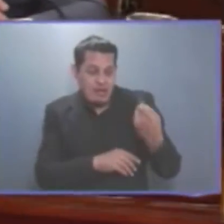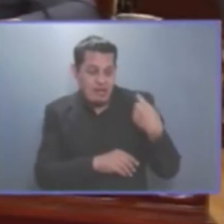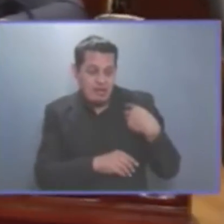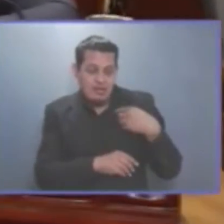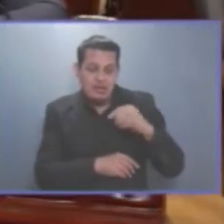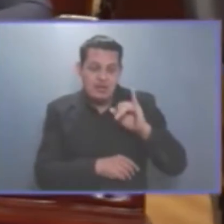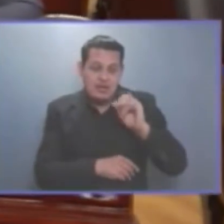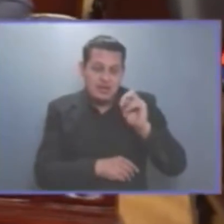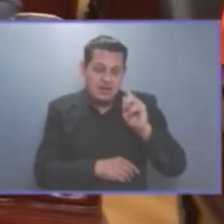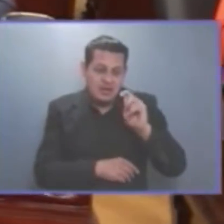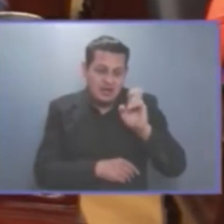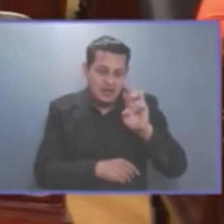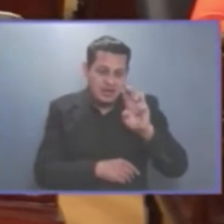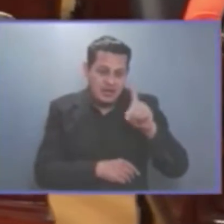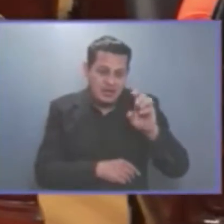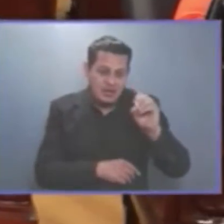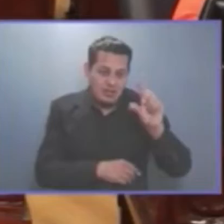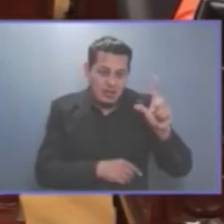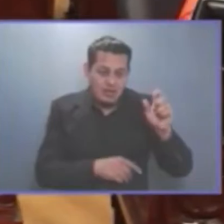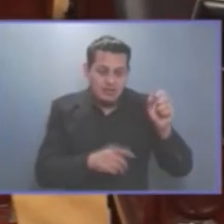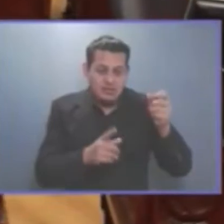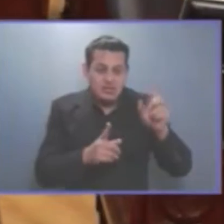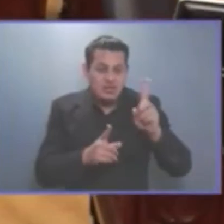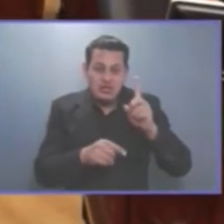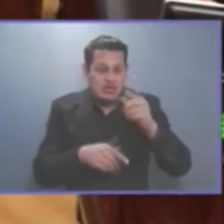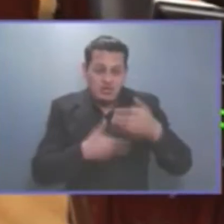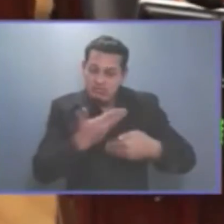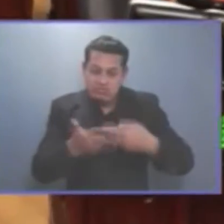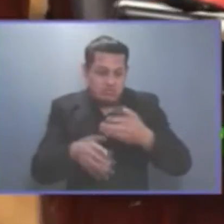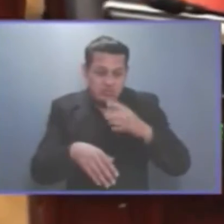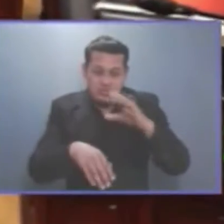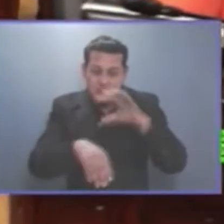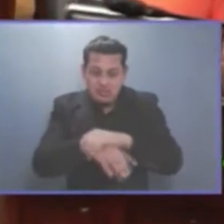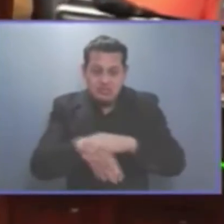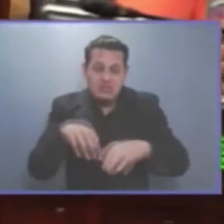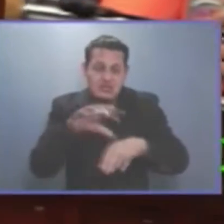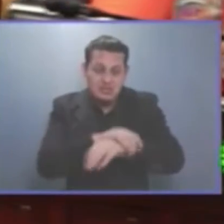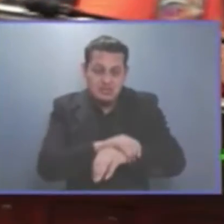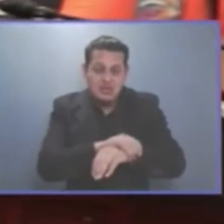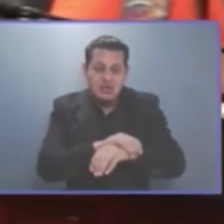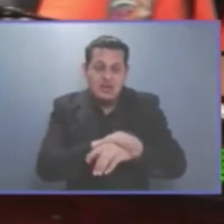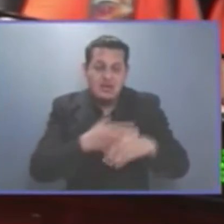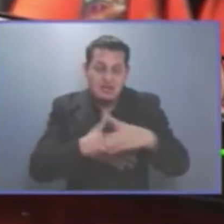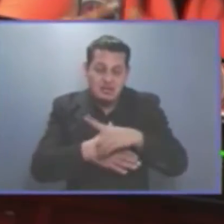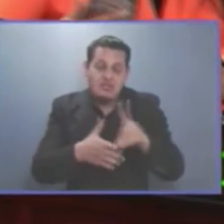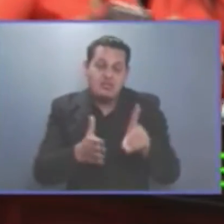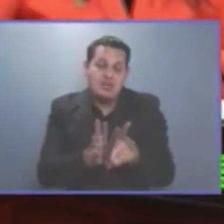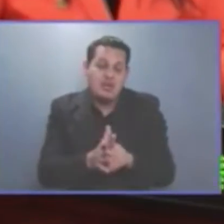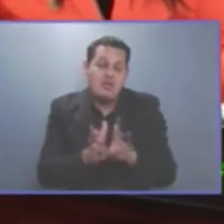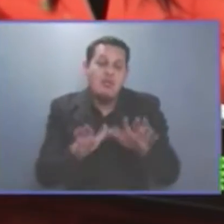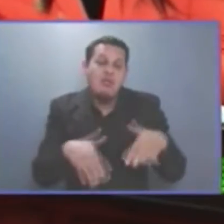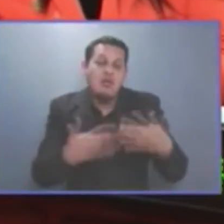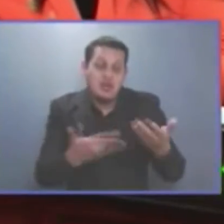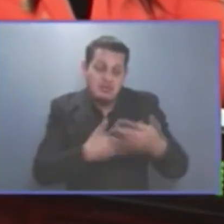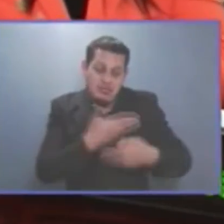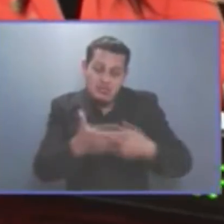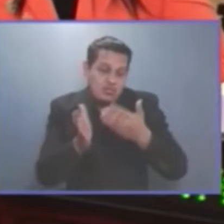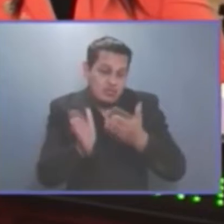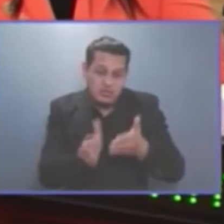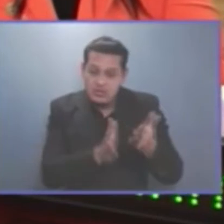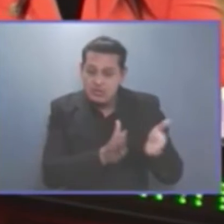interpol le dijo que no iba a proceder a la captura del diputado porque este